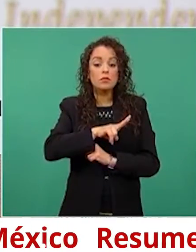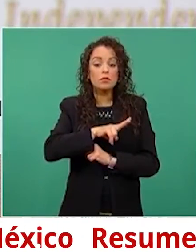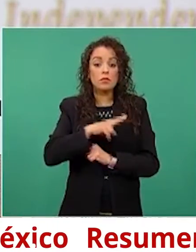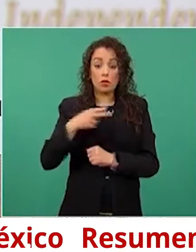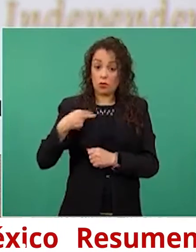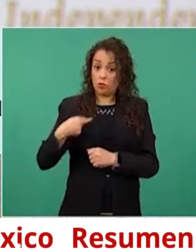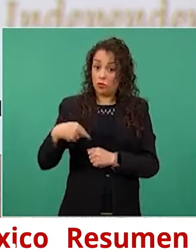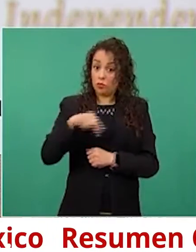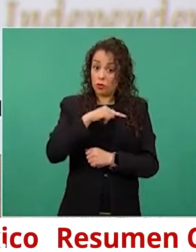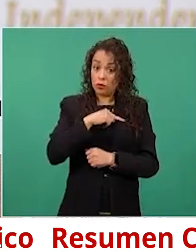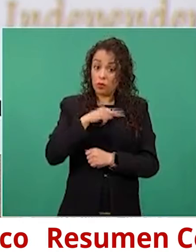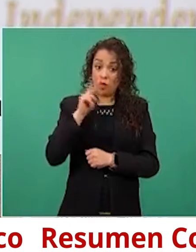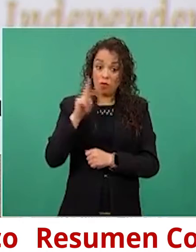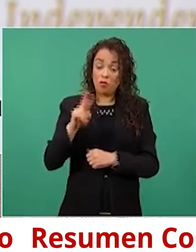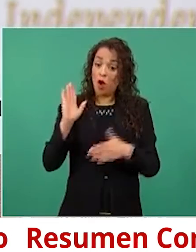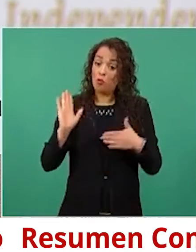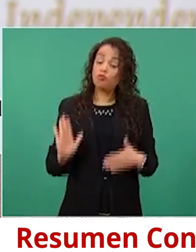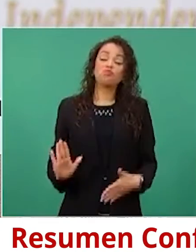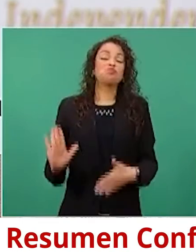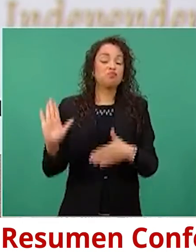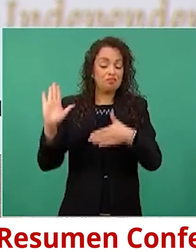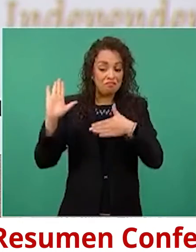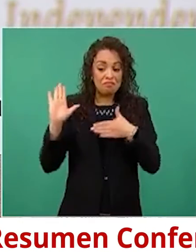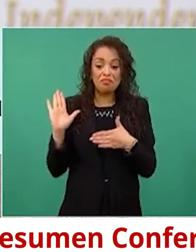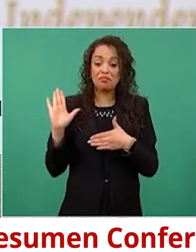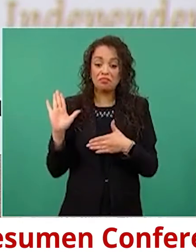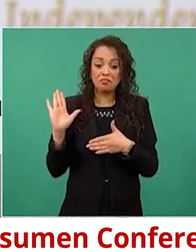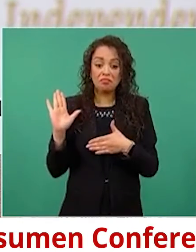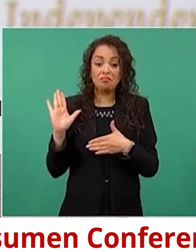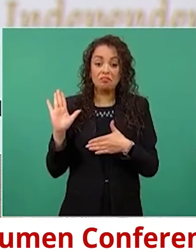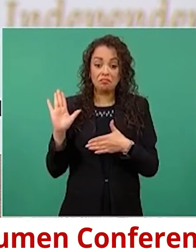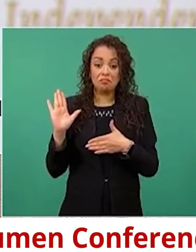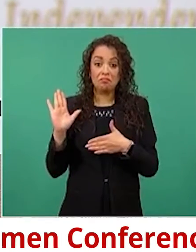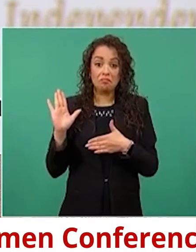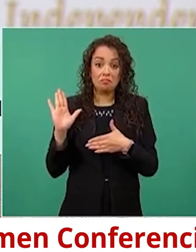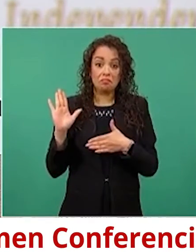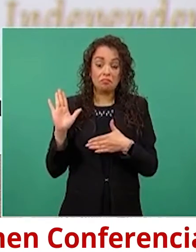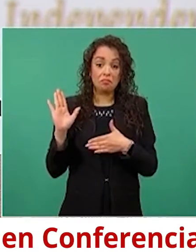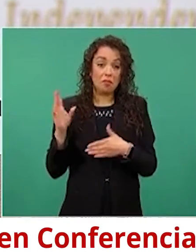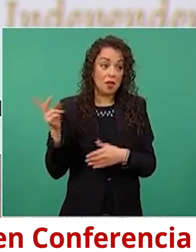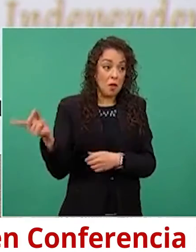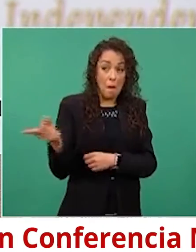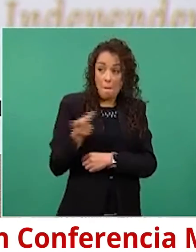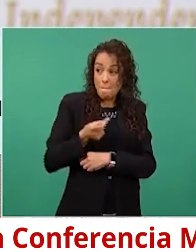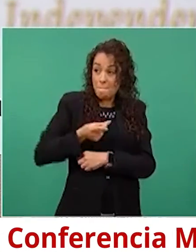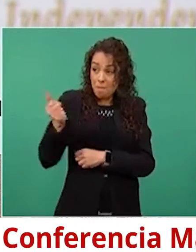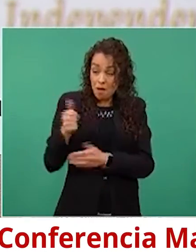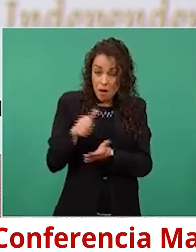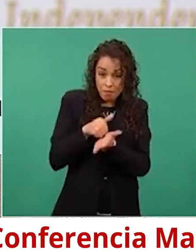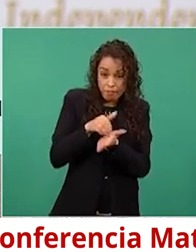palabra de que no van a haber despidos, de